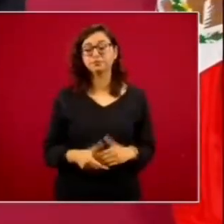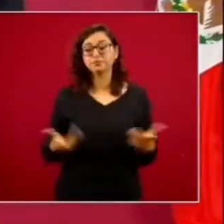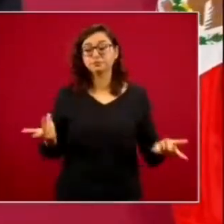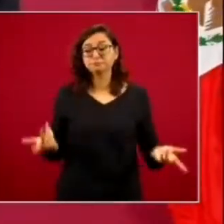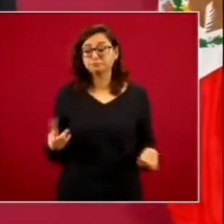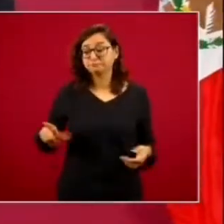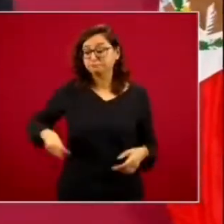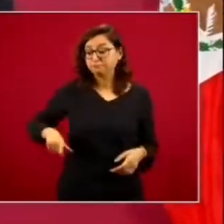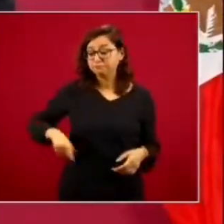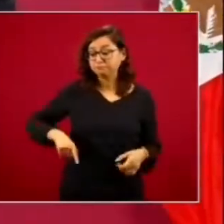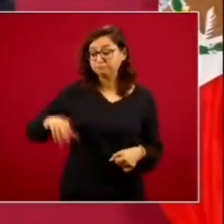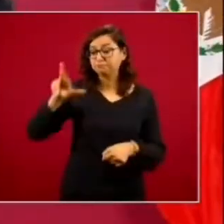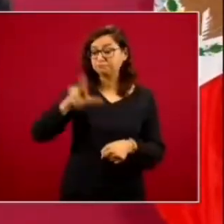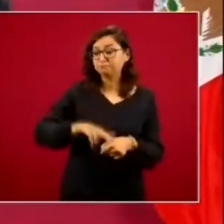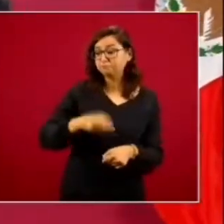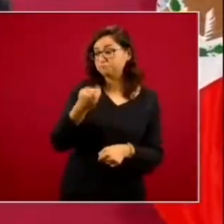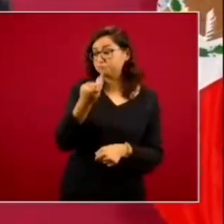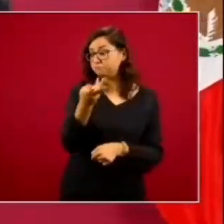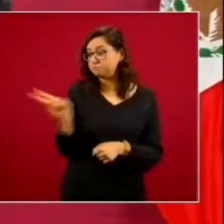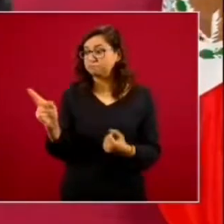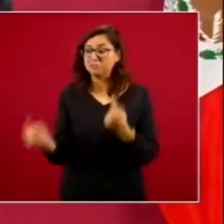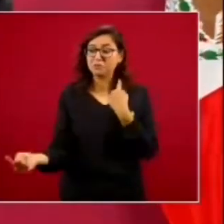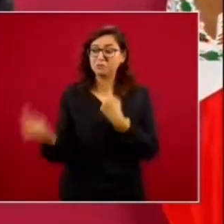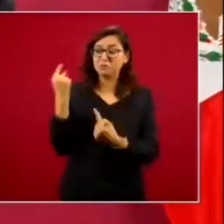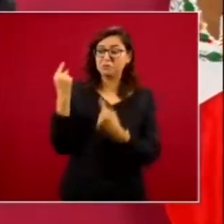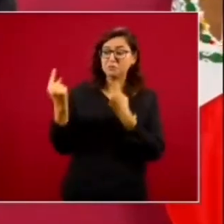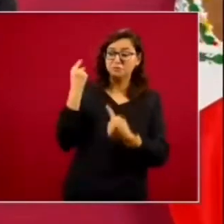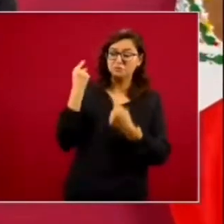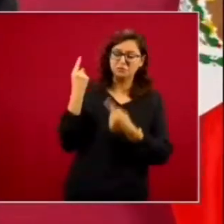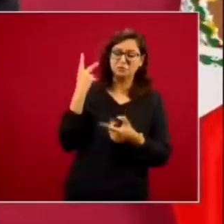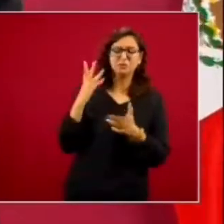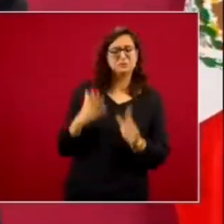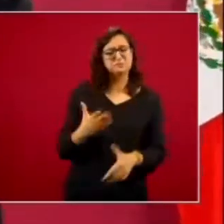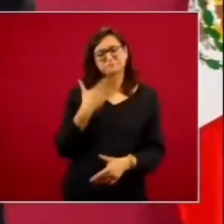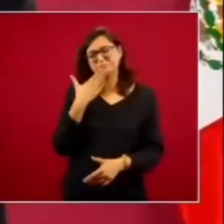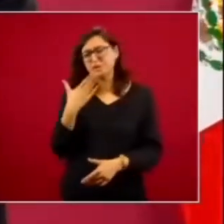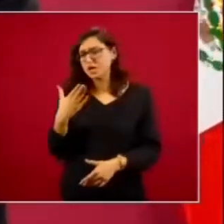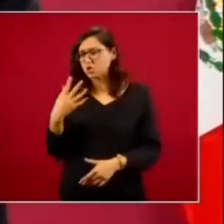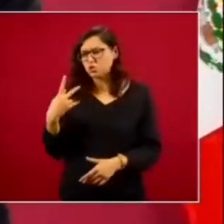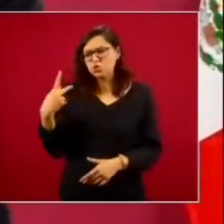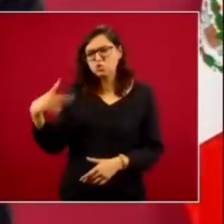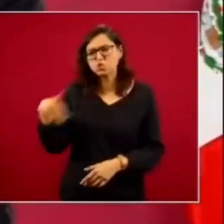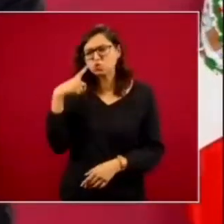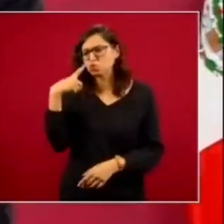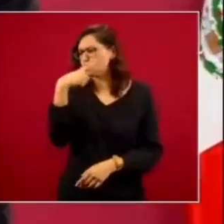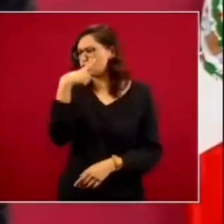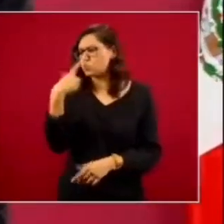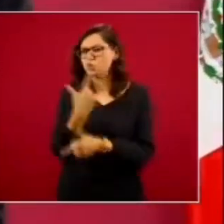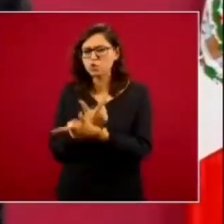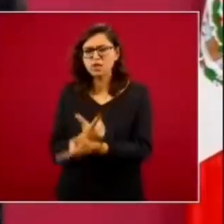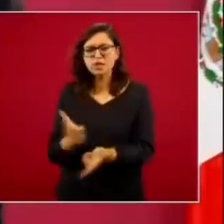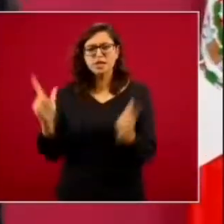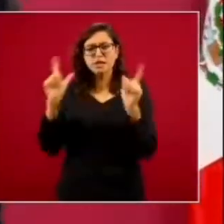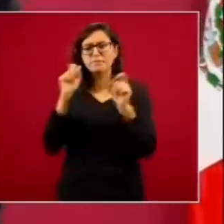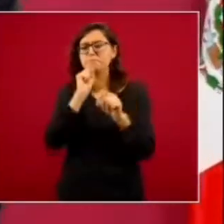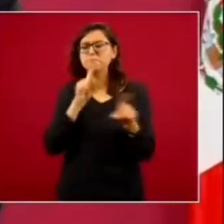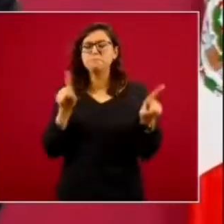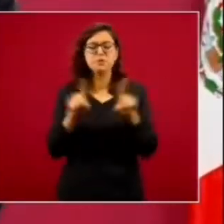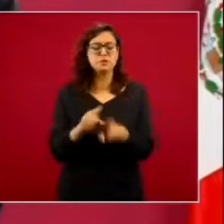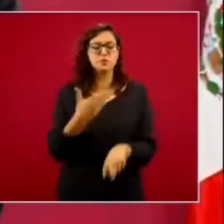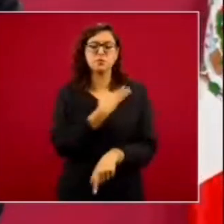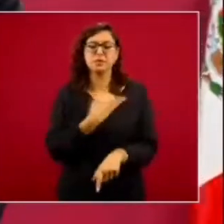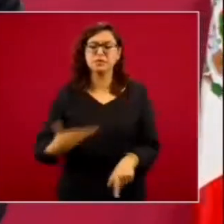gobernadores, están en libertad. O sea, y los presidentes municipales y los